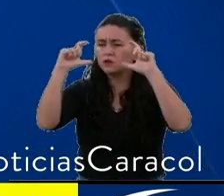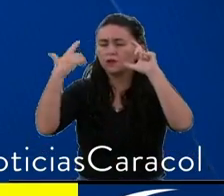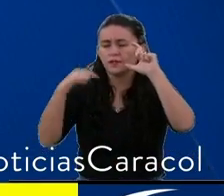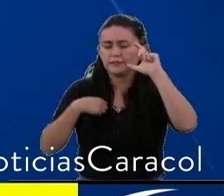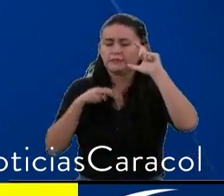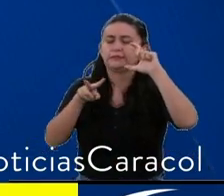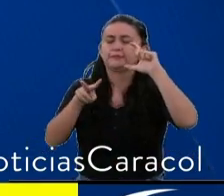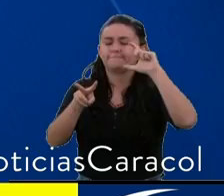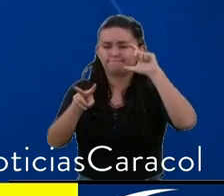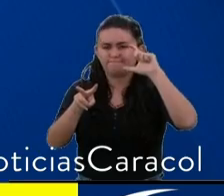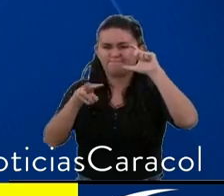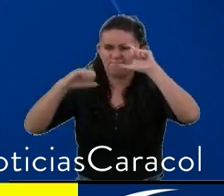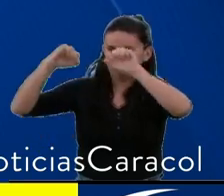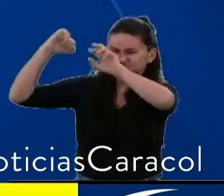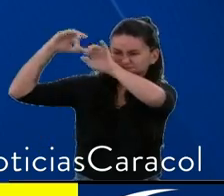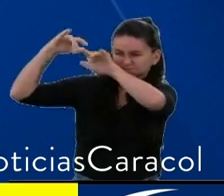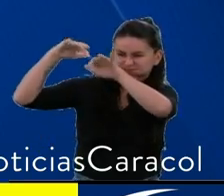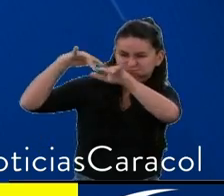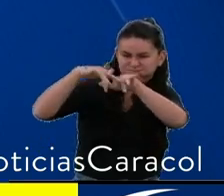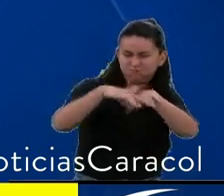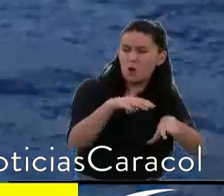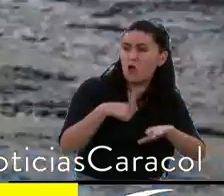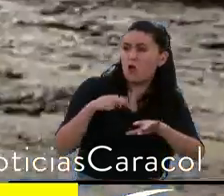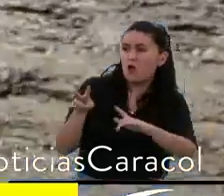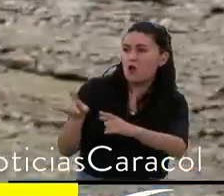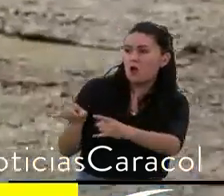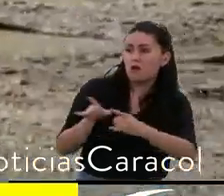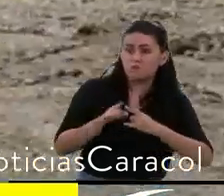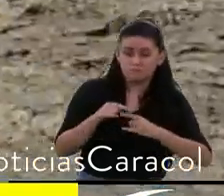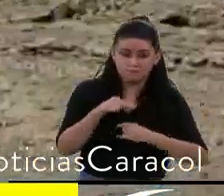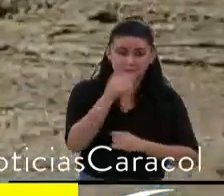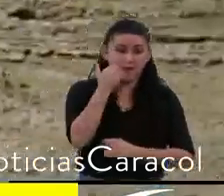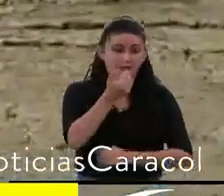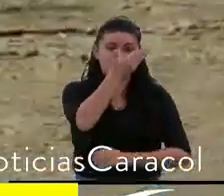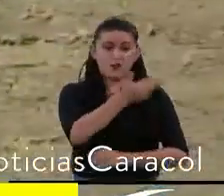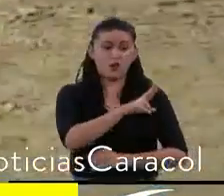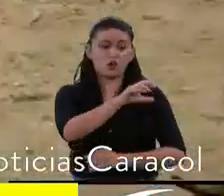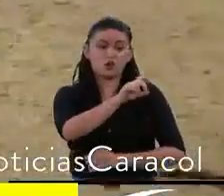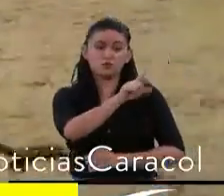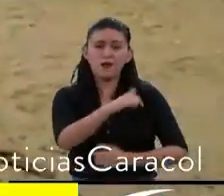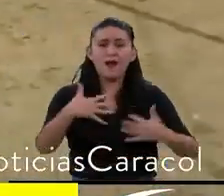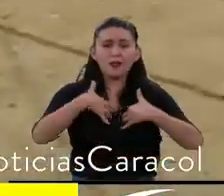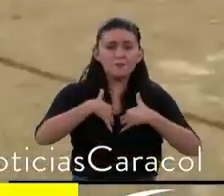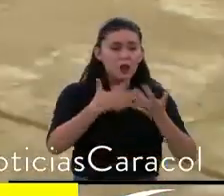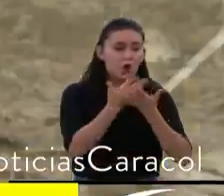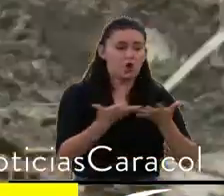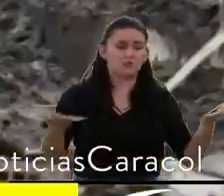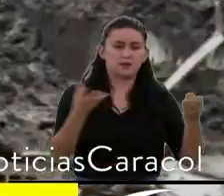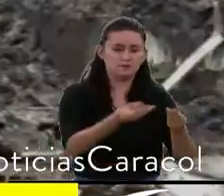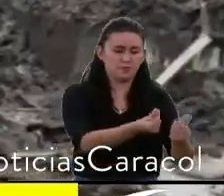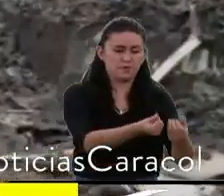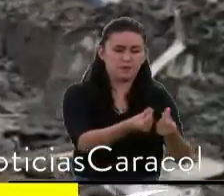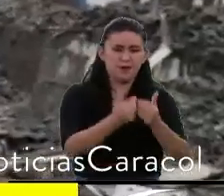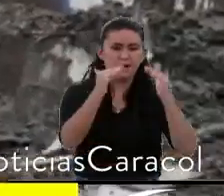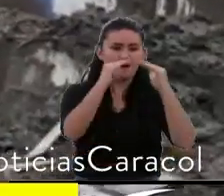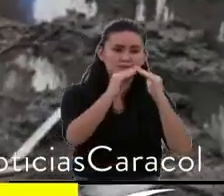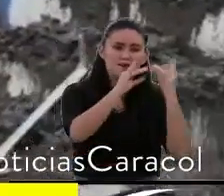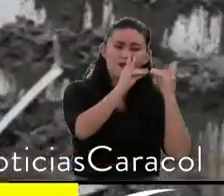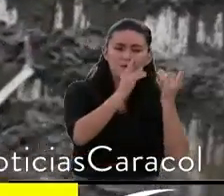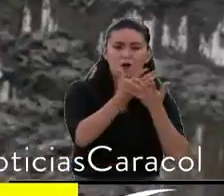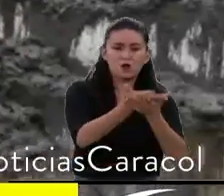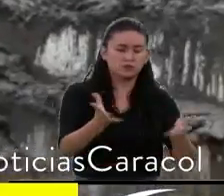era que bajaba la avalancha. Como doña Rosa, que perdió sus animales y lo poco que tenía, decenas de familias también